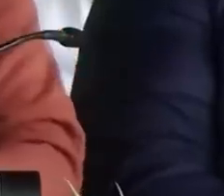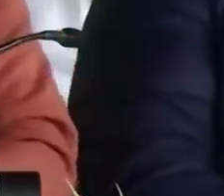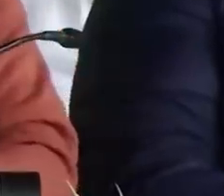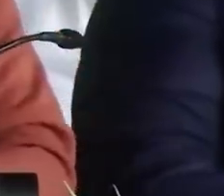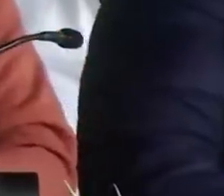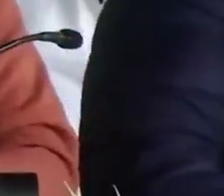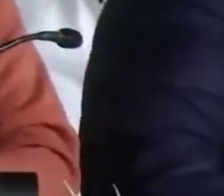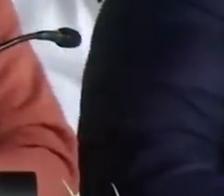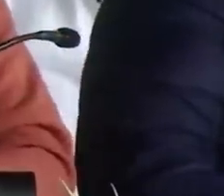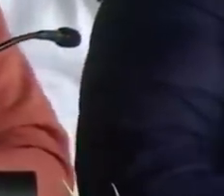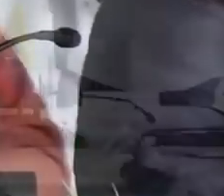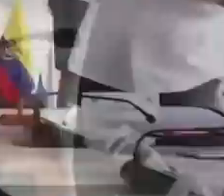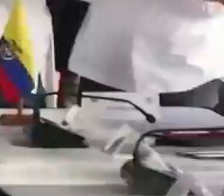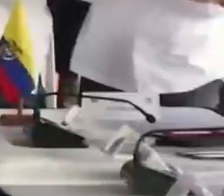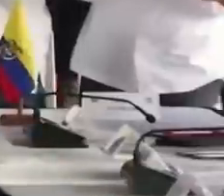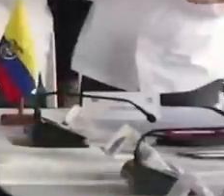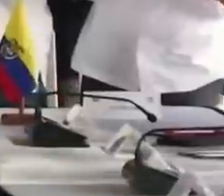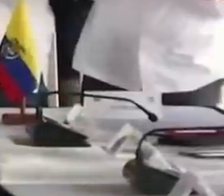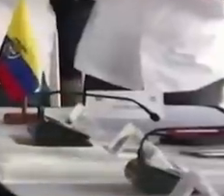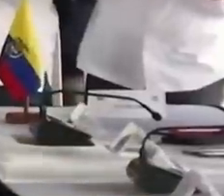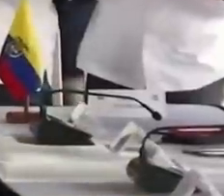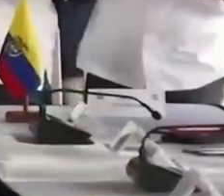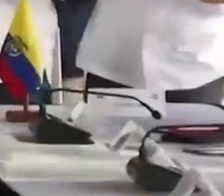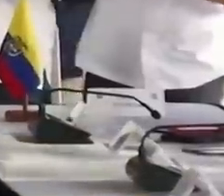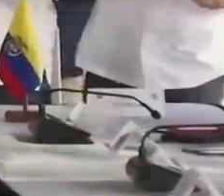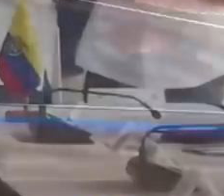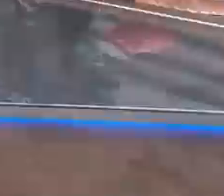comunicación durante los periodos en los cuales no está reunida.